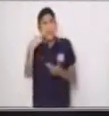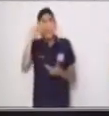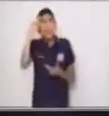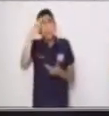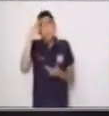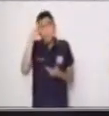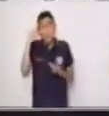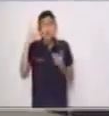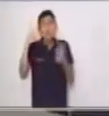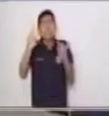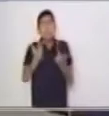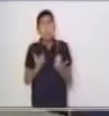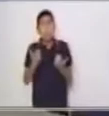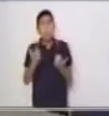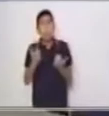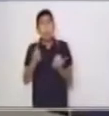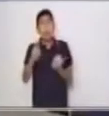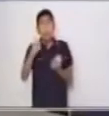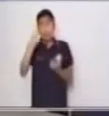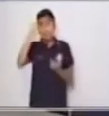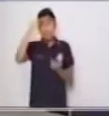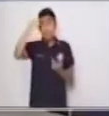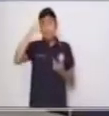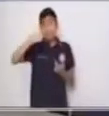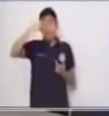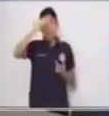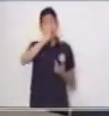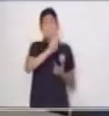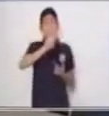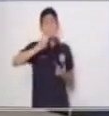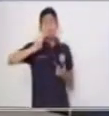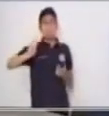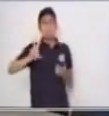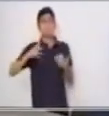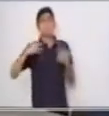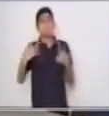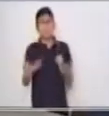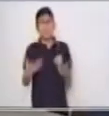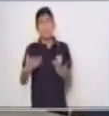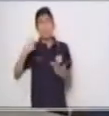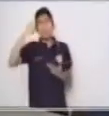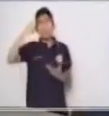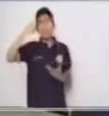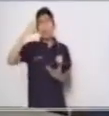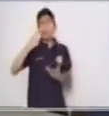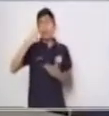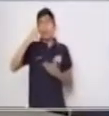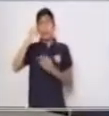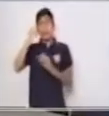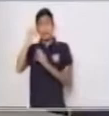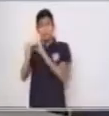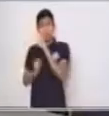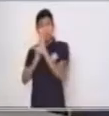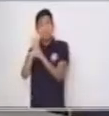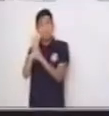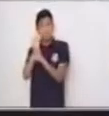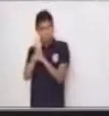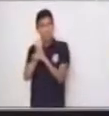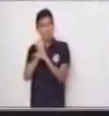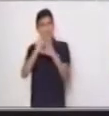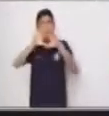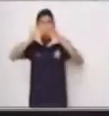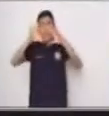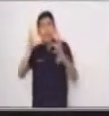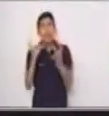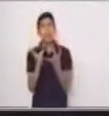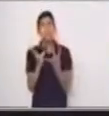recordando que el día 22 se celebra el Día Internacional de la Tierra, ¿sí? Y es